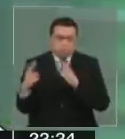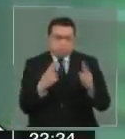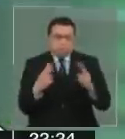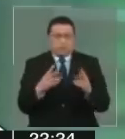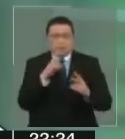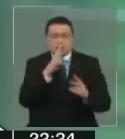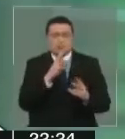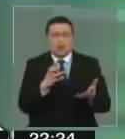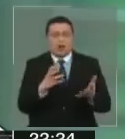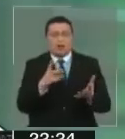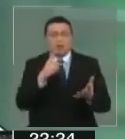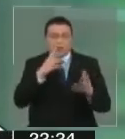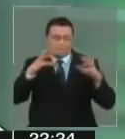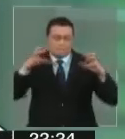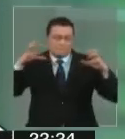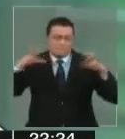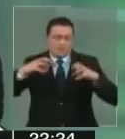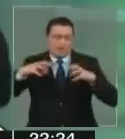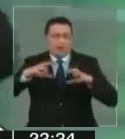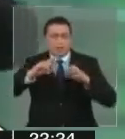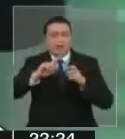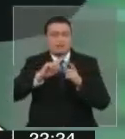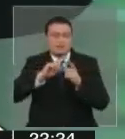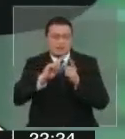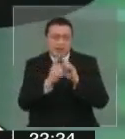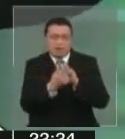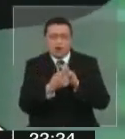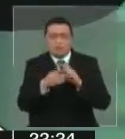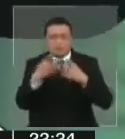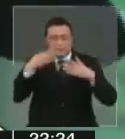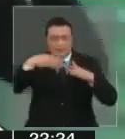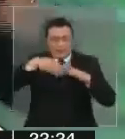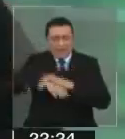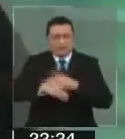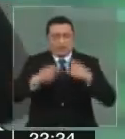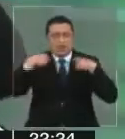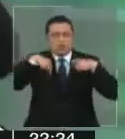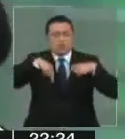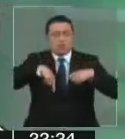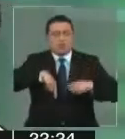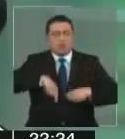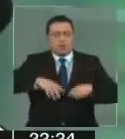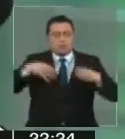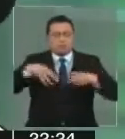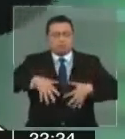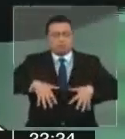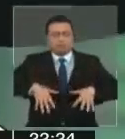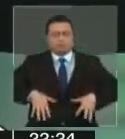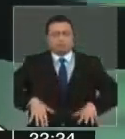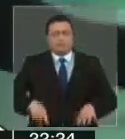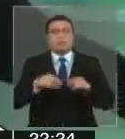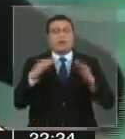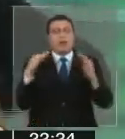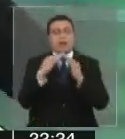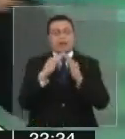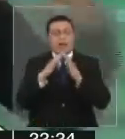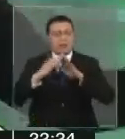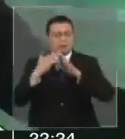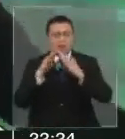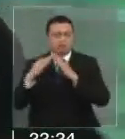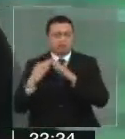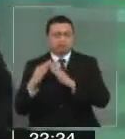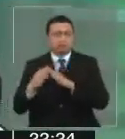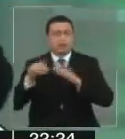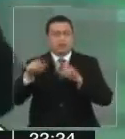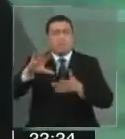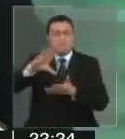Es una tormenta que te transforma, que entra en tu cuerpo entero, que mueve tu casa, que mueve un país cuando